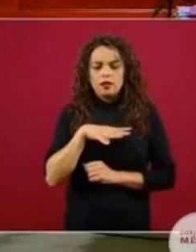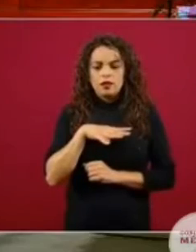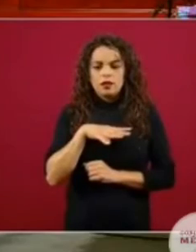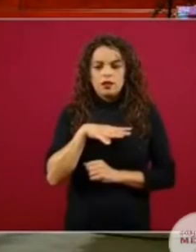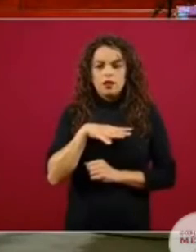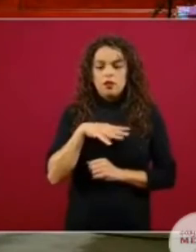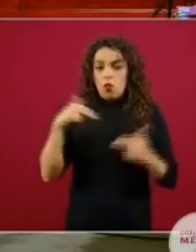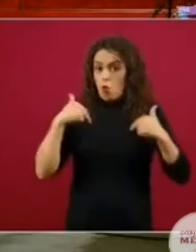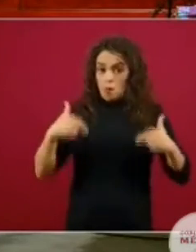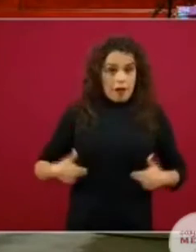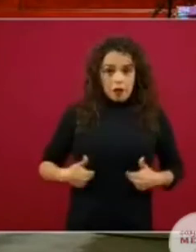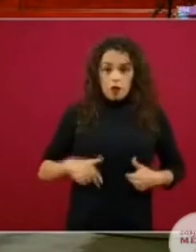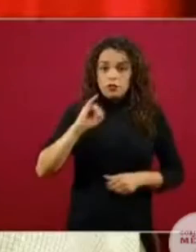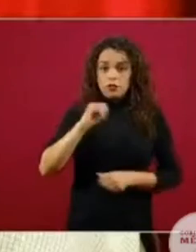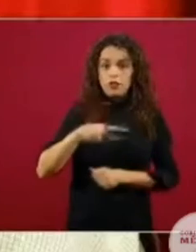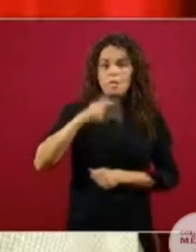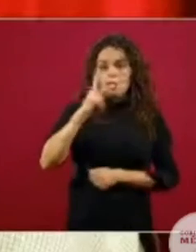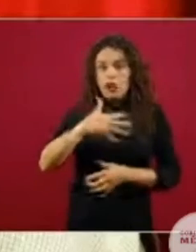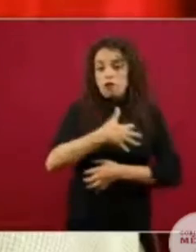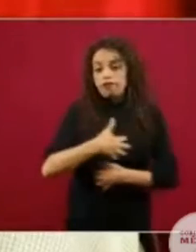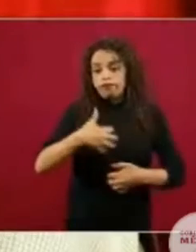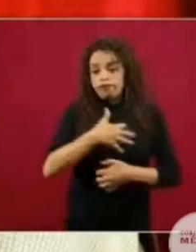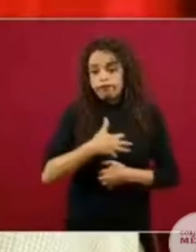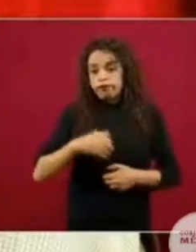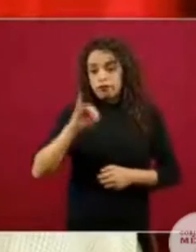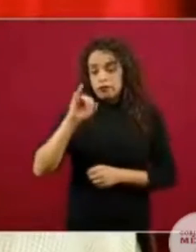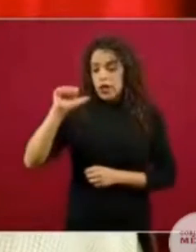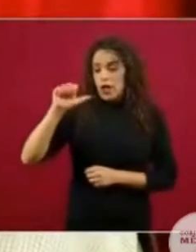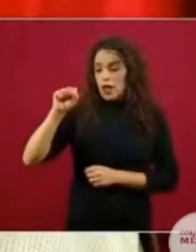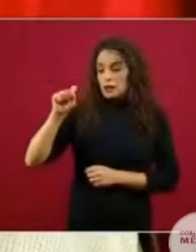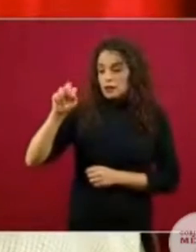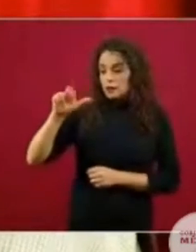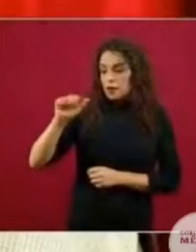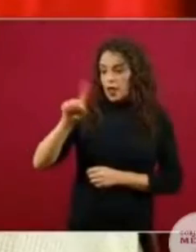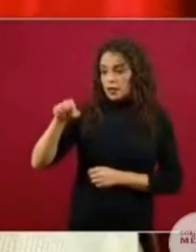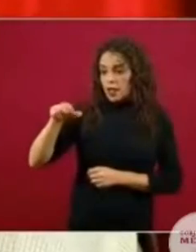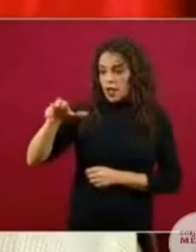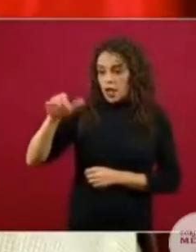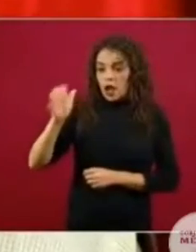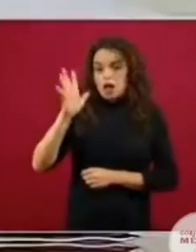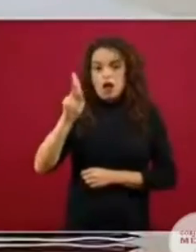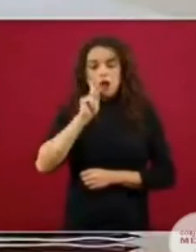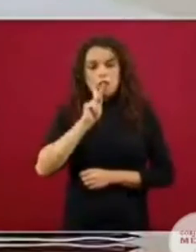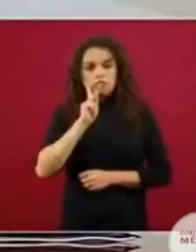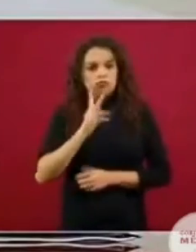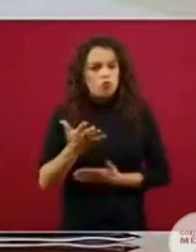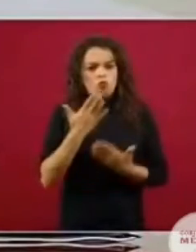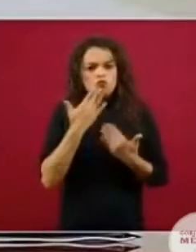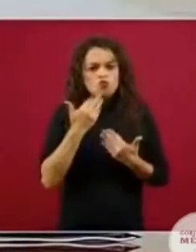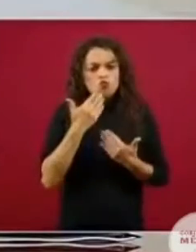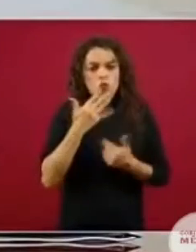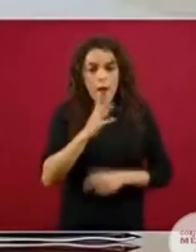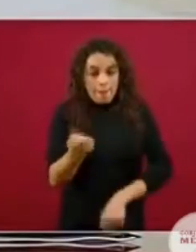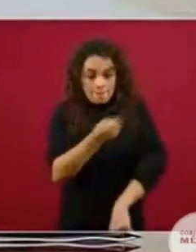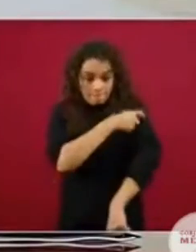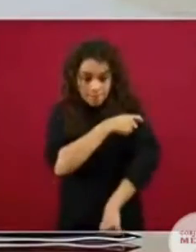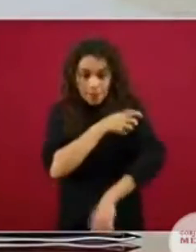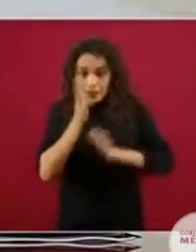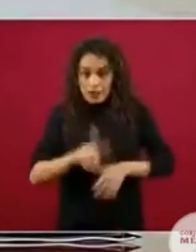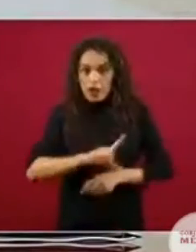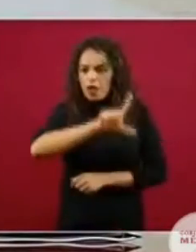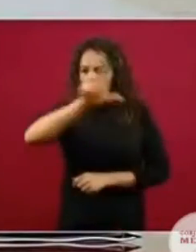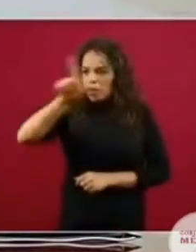en primates la de astrazéneca y ha sido probado y no tiene efectos colaterales que son muy